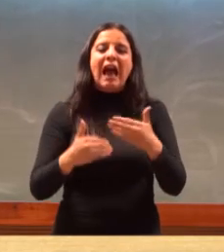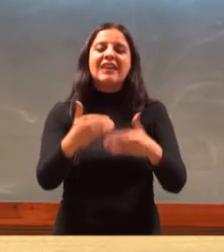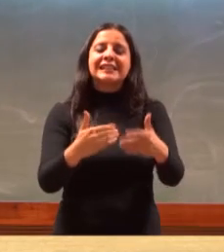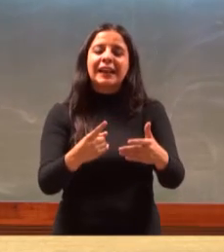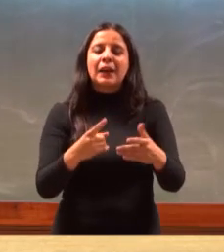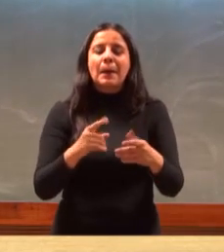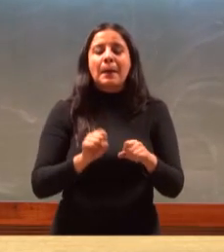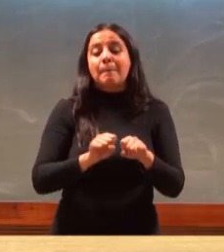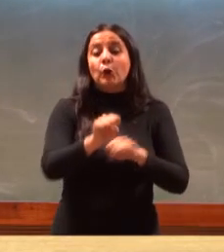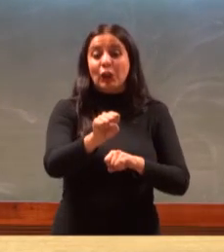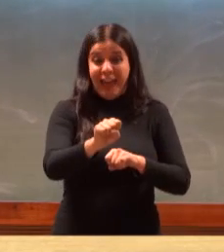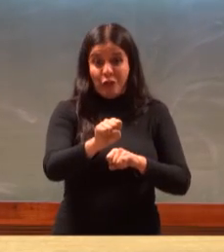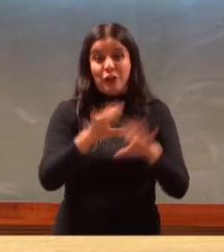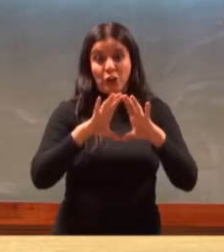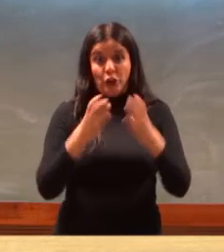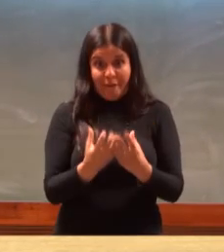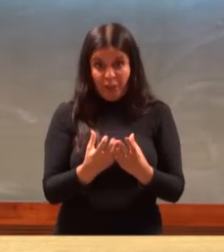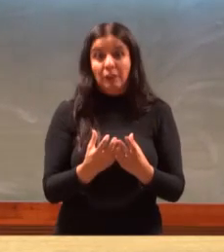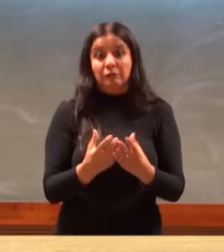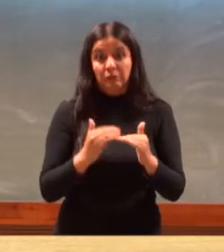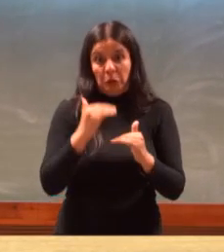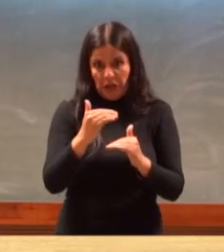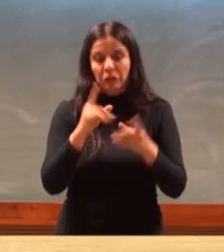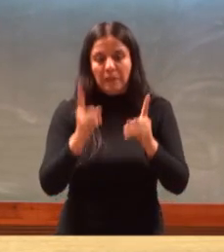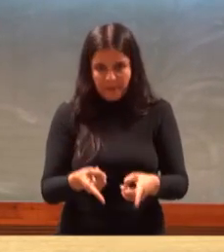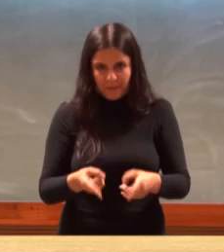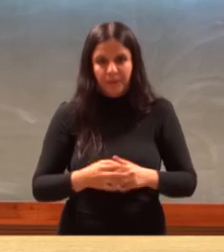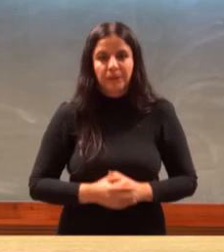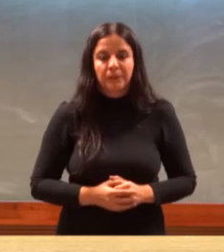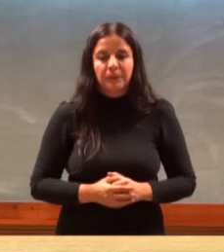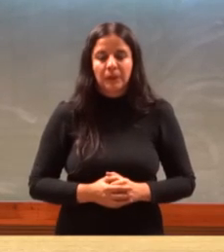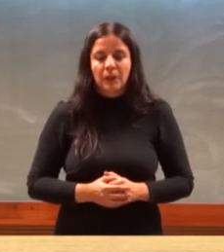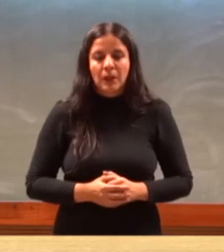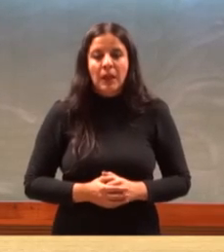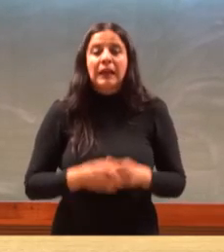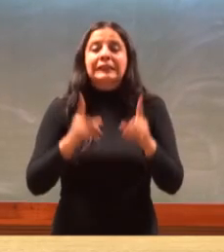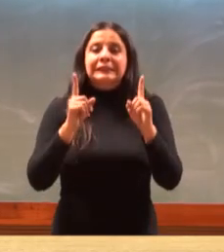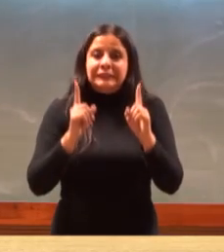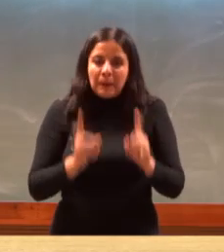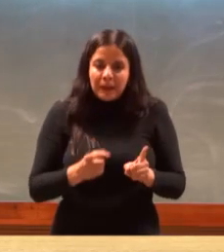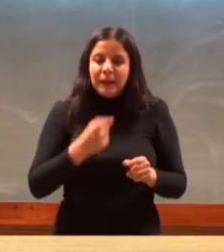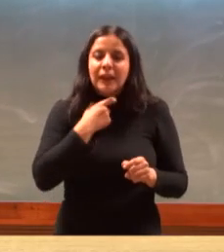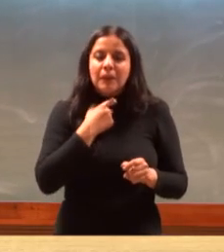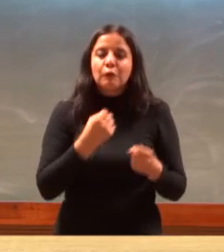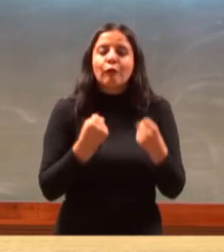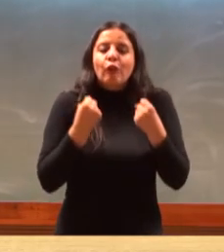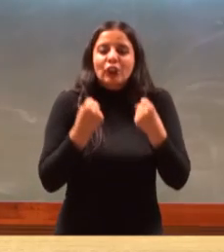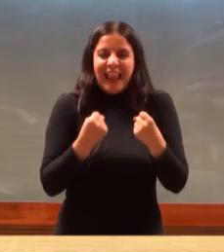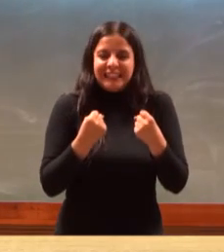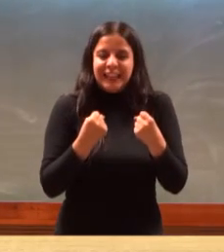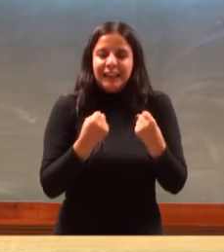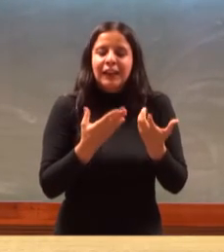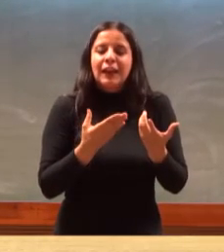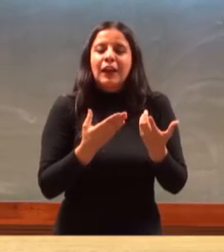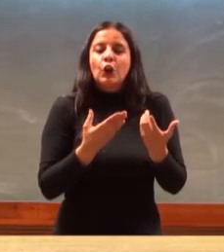geografía que ya se está desarrollando y e y en fortalecer el desarrollo de los doctorados gratuitos y